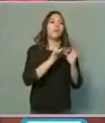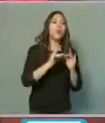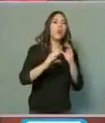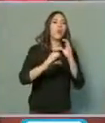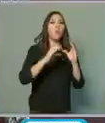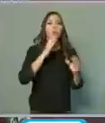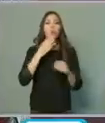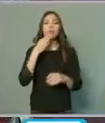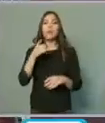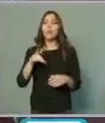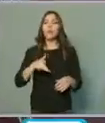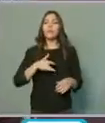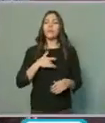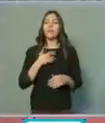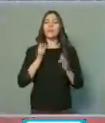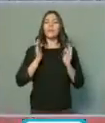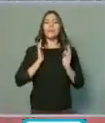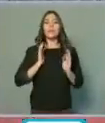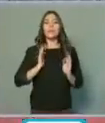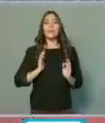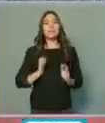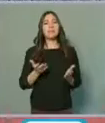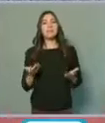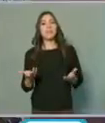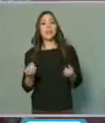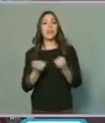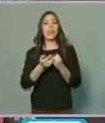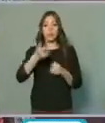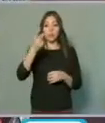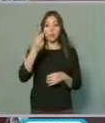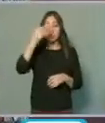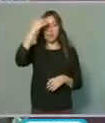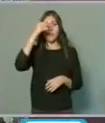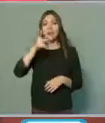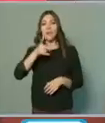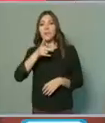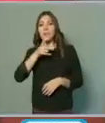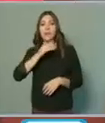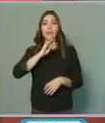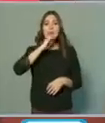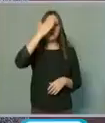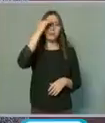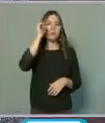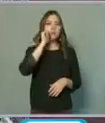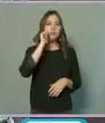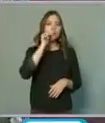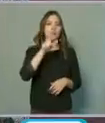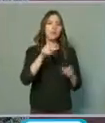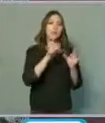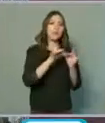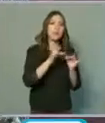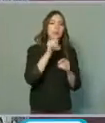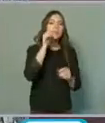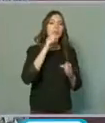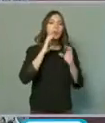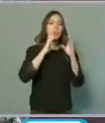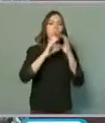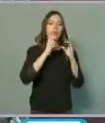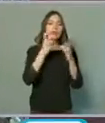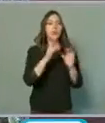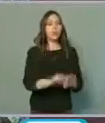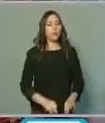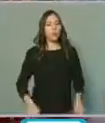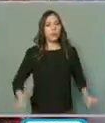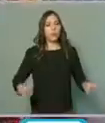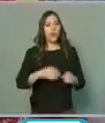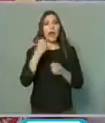papás están al pendiente también de tus, que bueno, a los que andan reprobando ahí les da miedito, ¿no? Ya les va a decir que reprobé la materia, pero también esto es importante